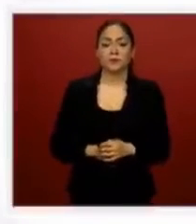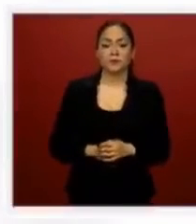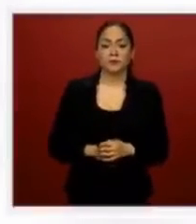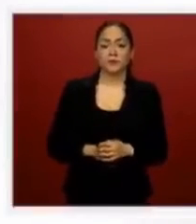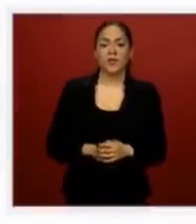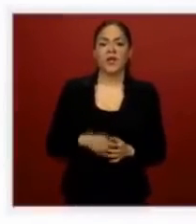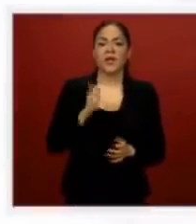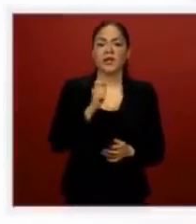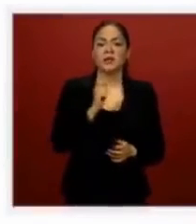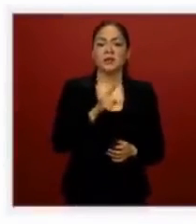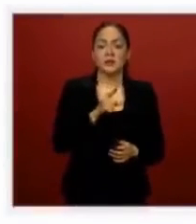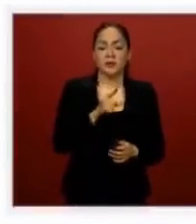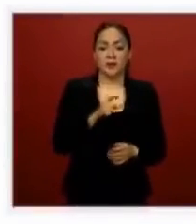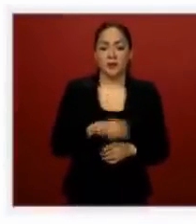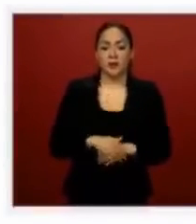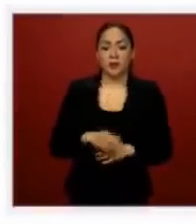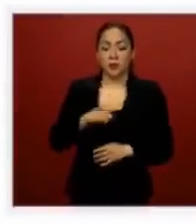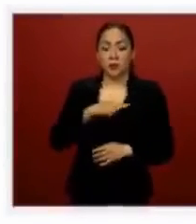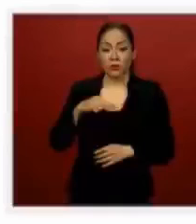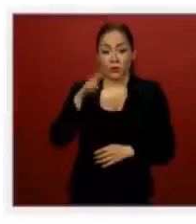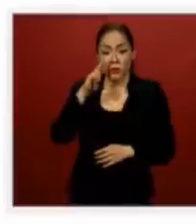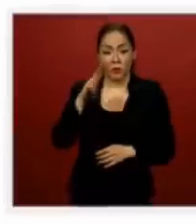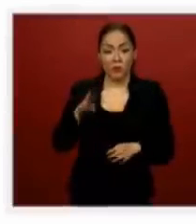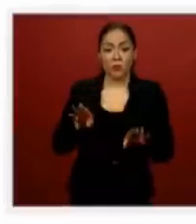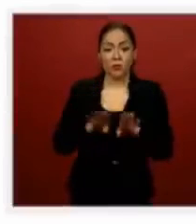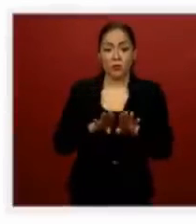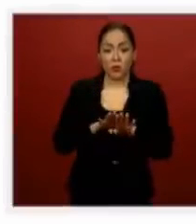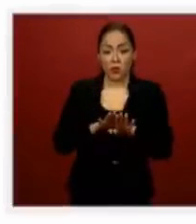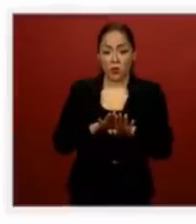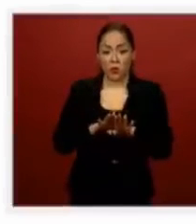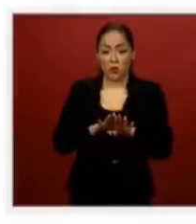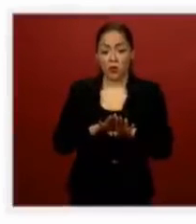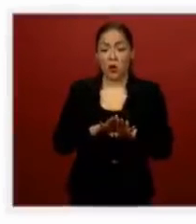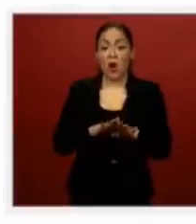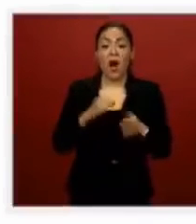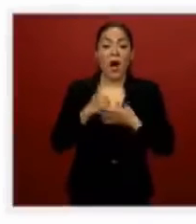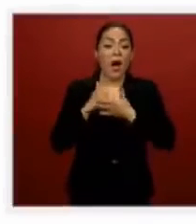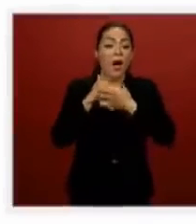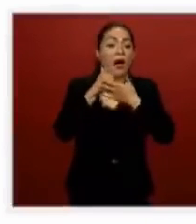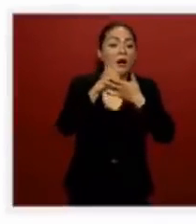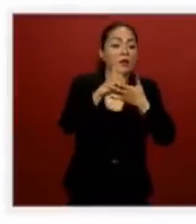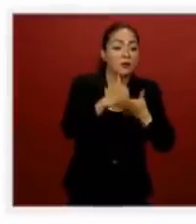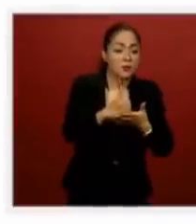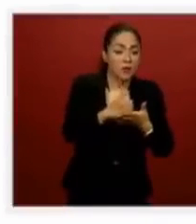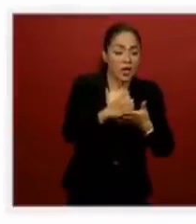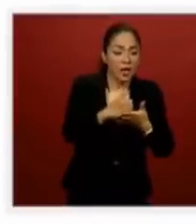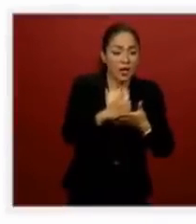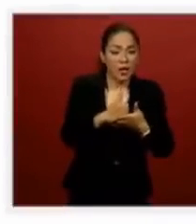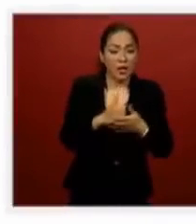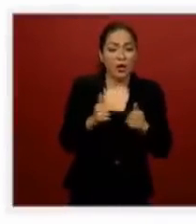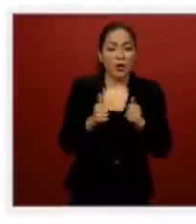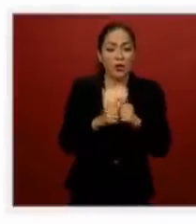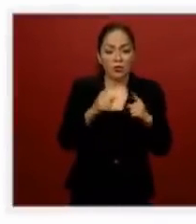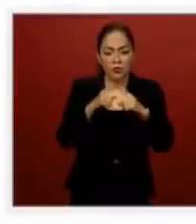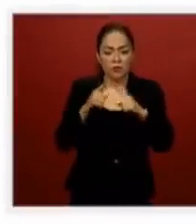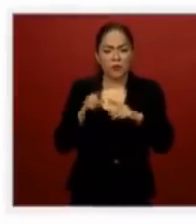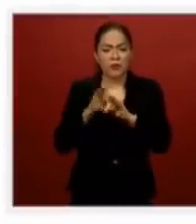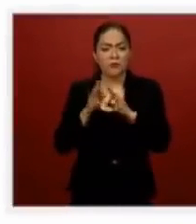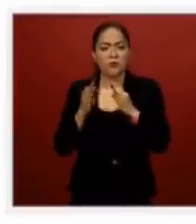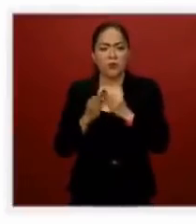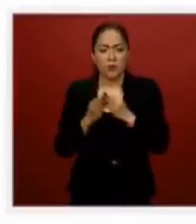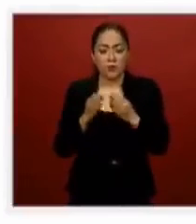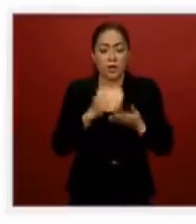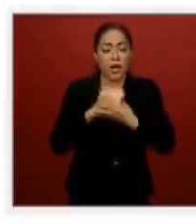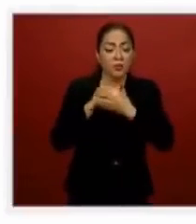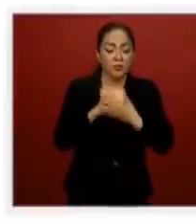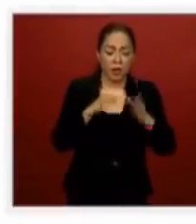el conjunto de procesos y de acciones destinados a mantener la vitalidad y la integridad de la